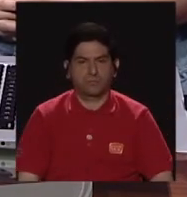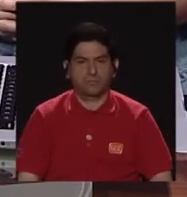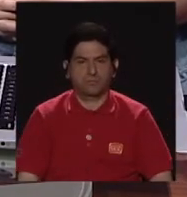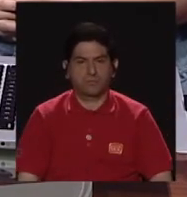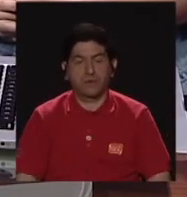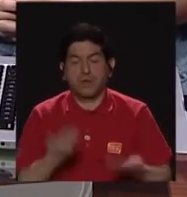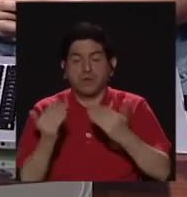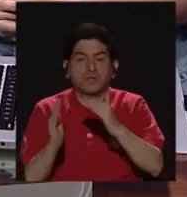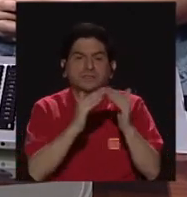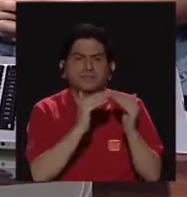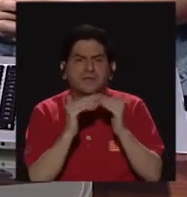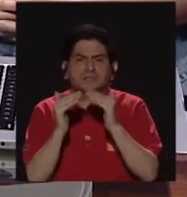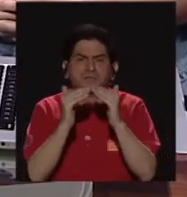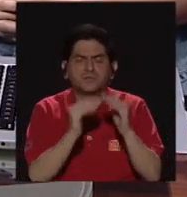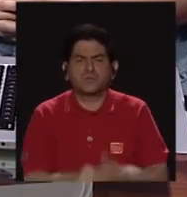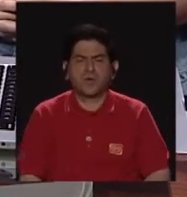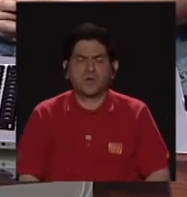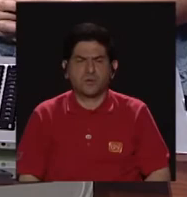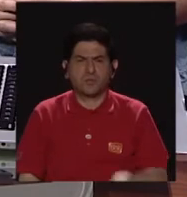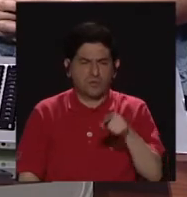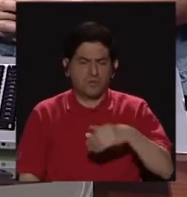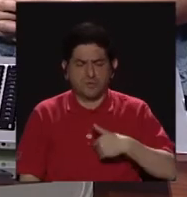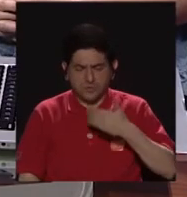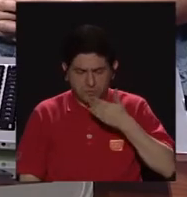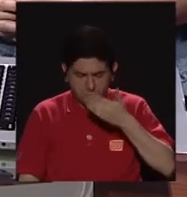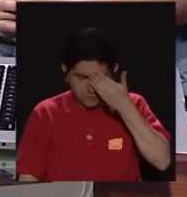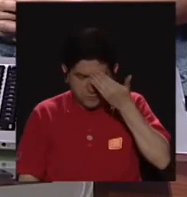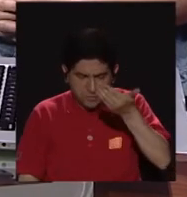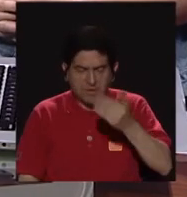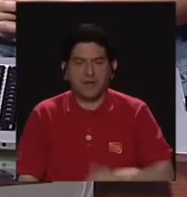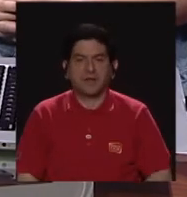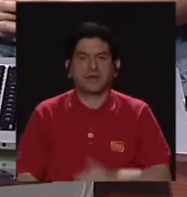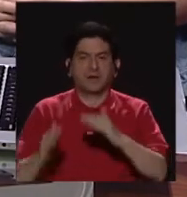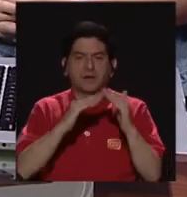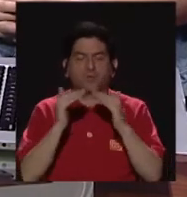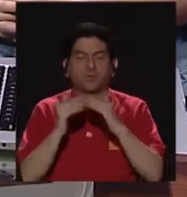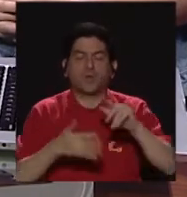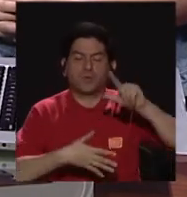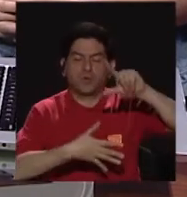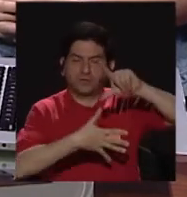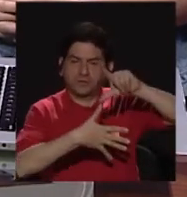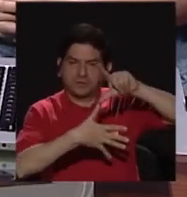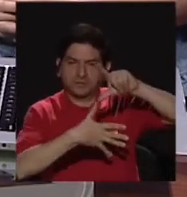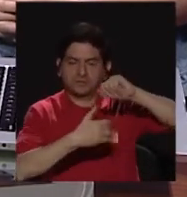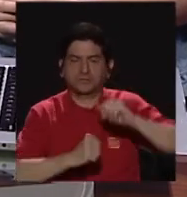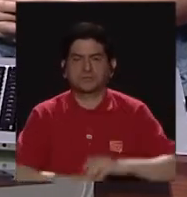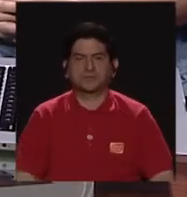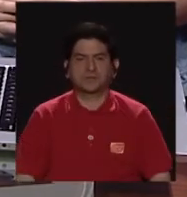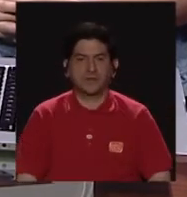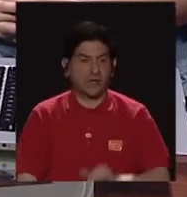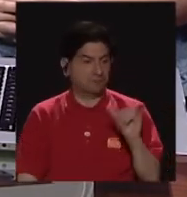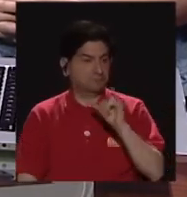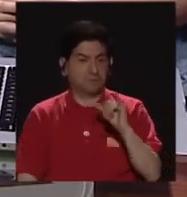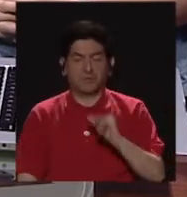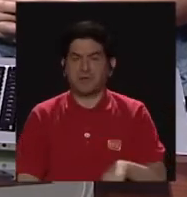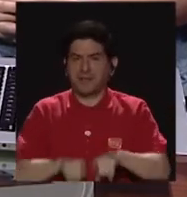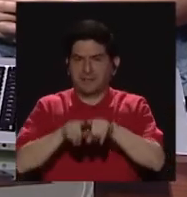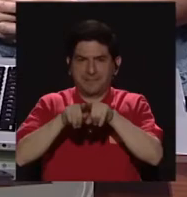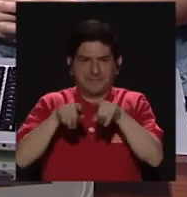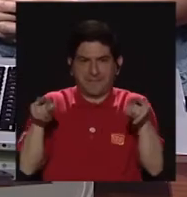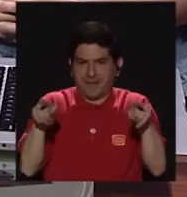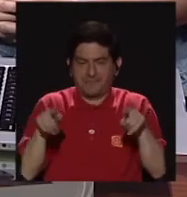de pueblos como árabes de pueblos latinoamericanos también porque tampoco es